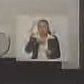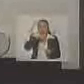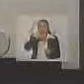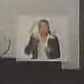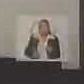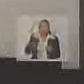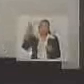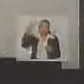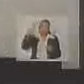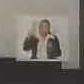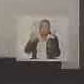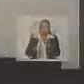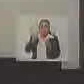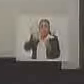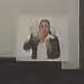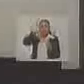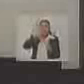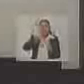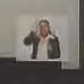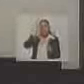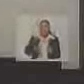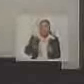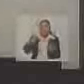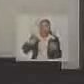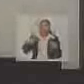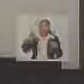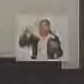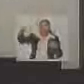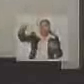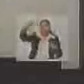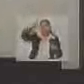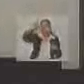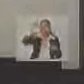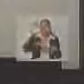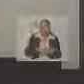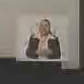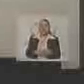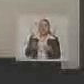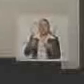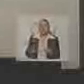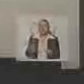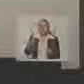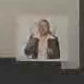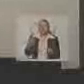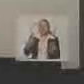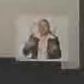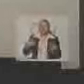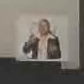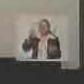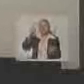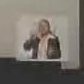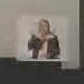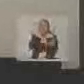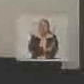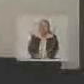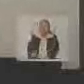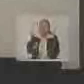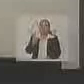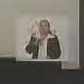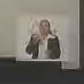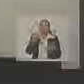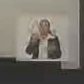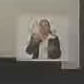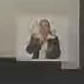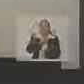ciudadano y ahí estuve dando la cara, cara que hoy desafortunadamente no vemos de los gobernantes. Eso nos